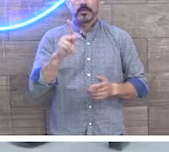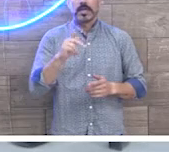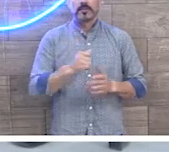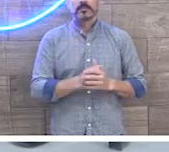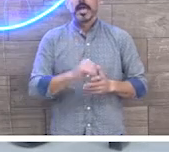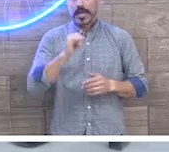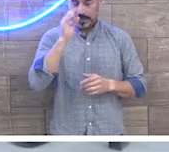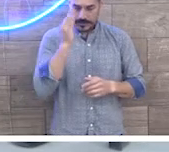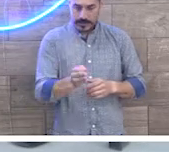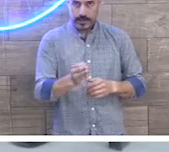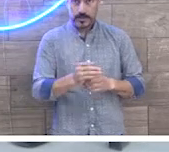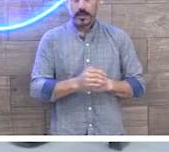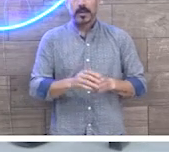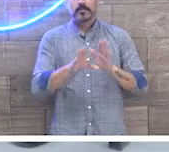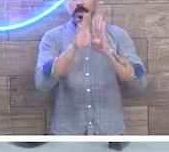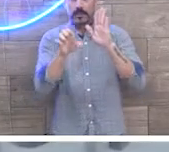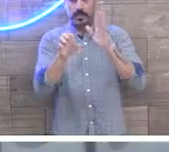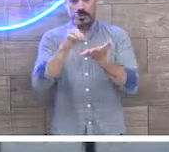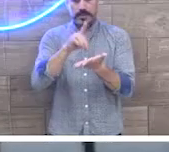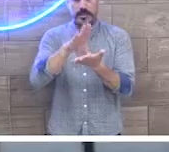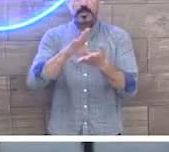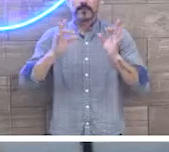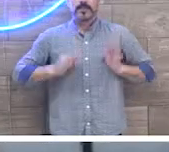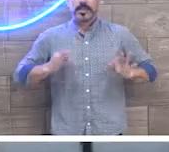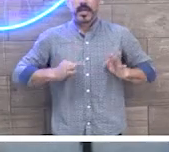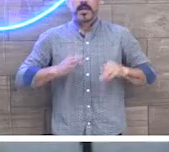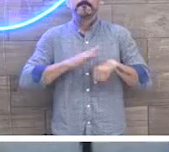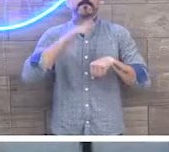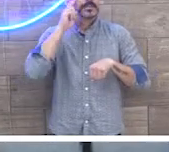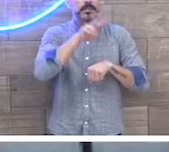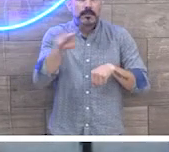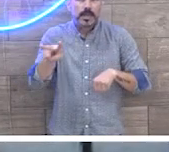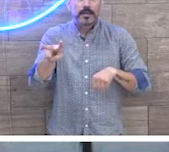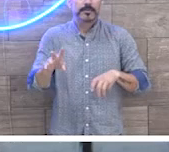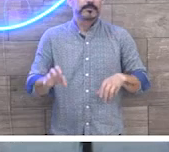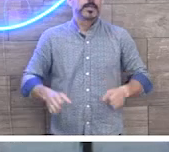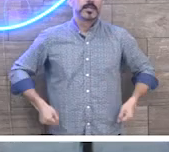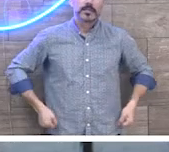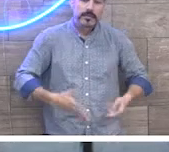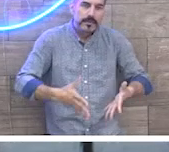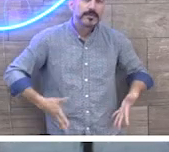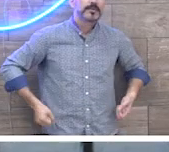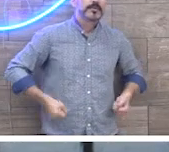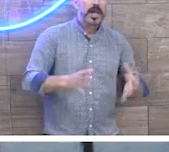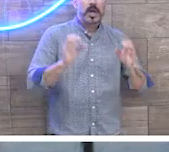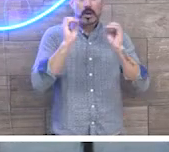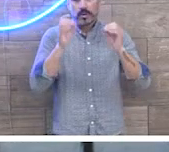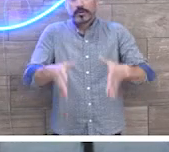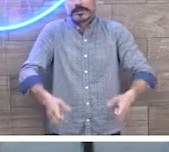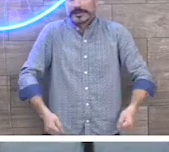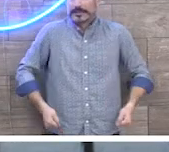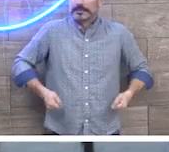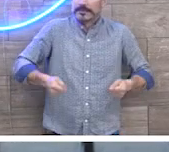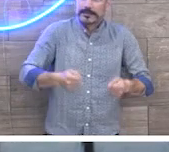se identifica y más se ve porque es muy palpable el contexto de la discapacidad, y aparte pues